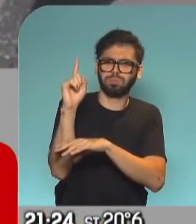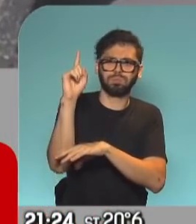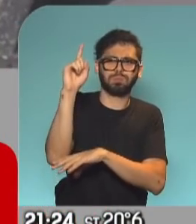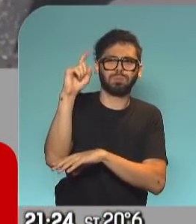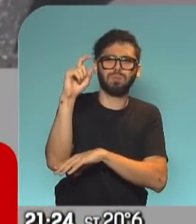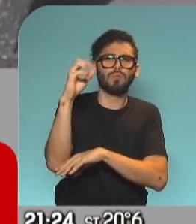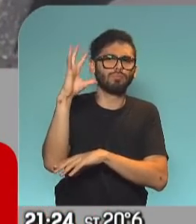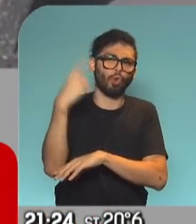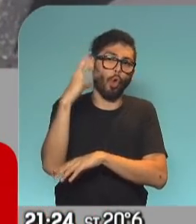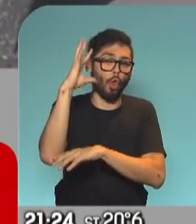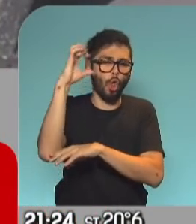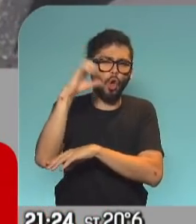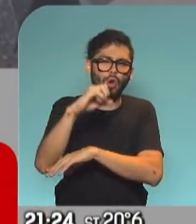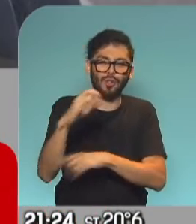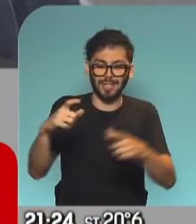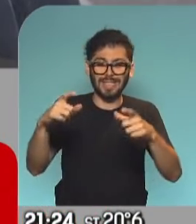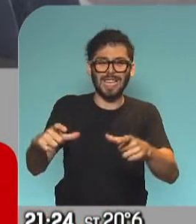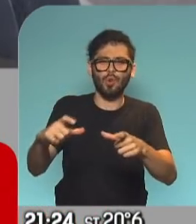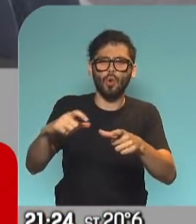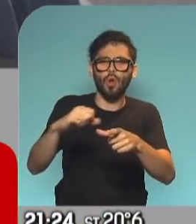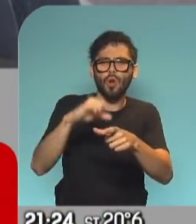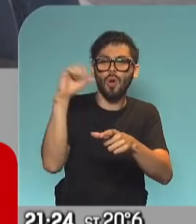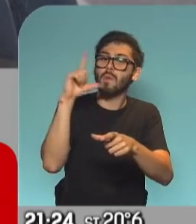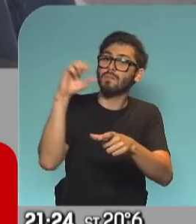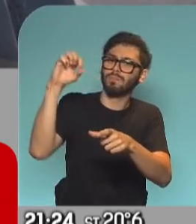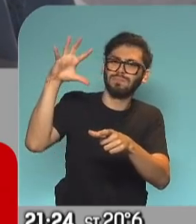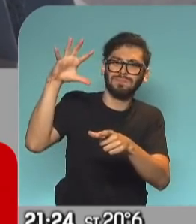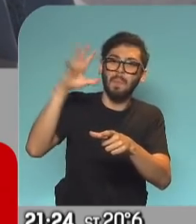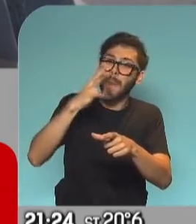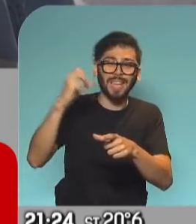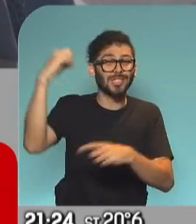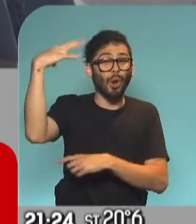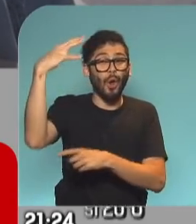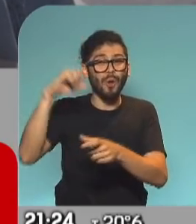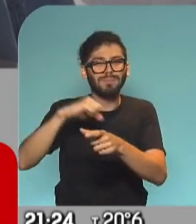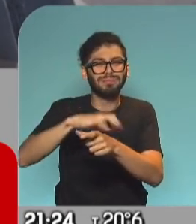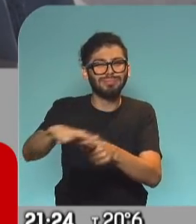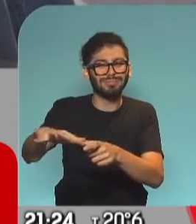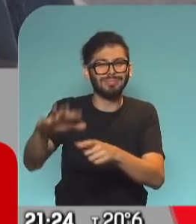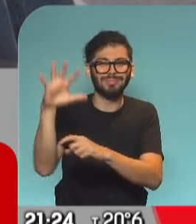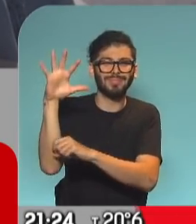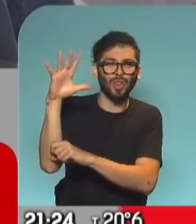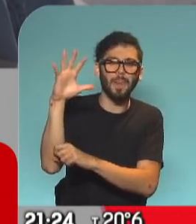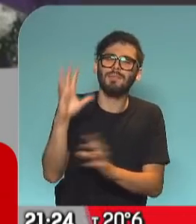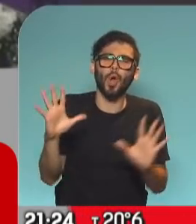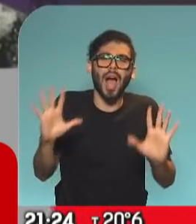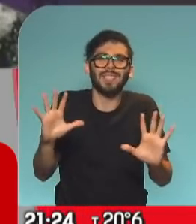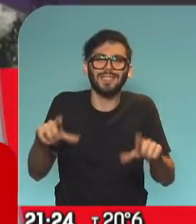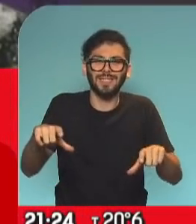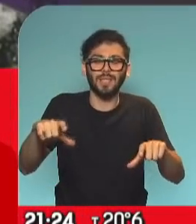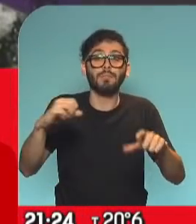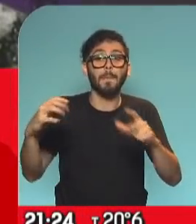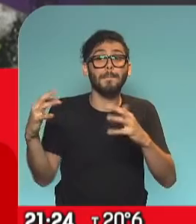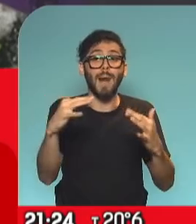y tan recordada en ese círculo central parecía un sol sí exactamente si era una estructura típica del estadio que como los